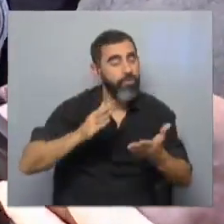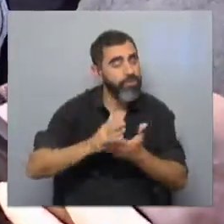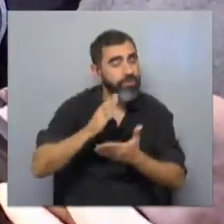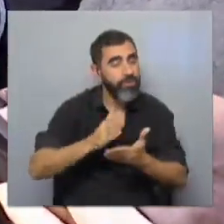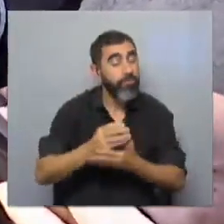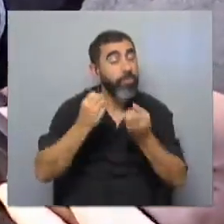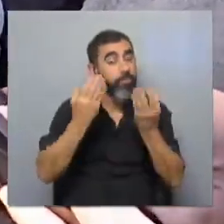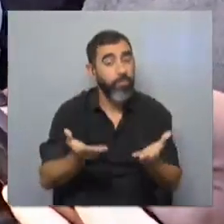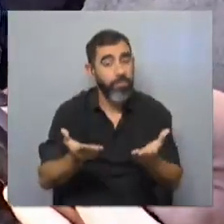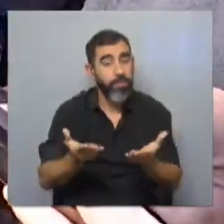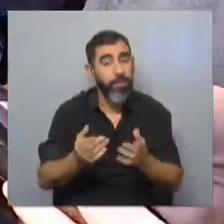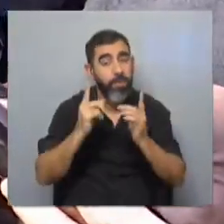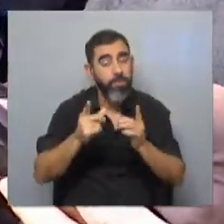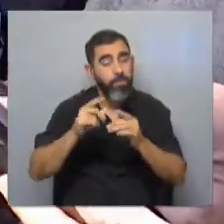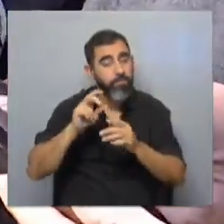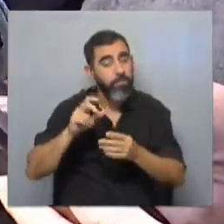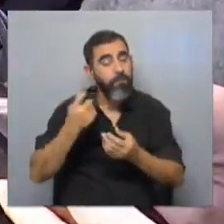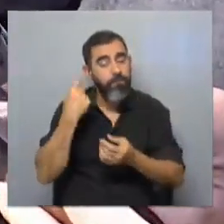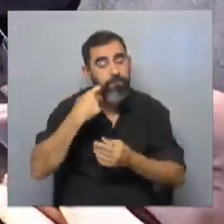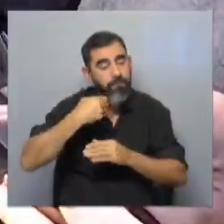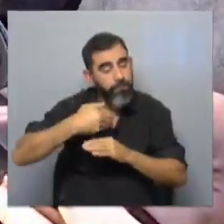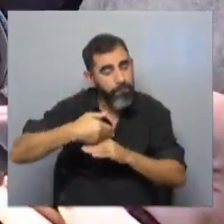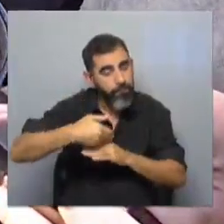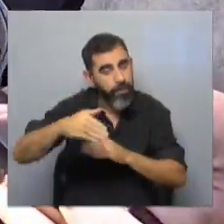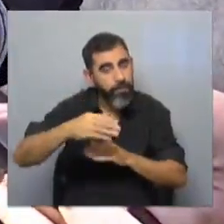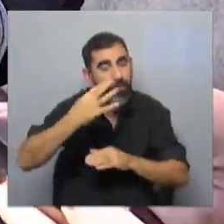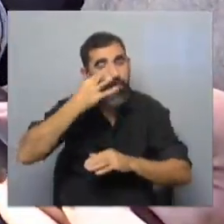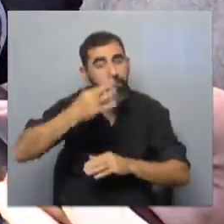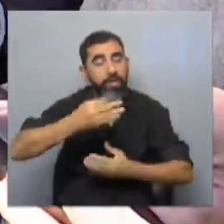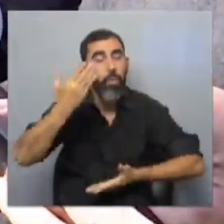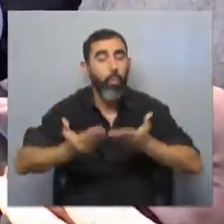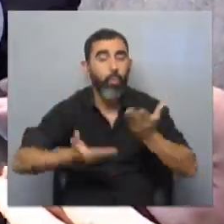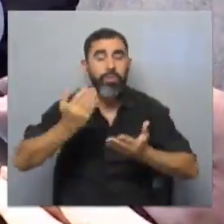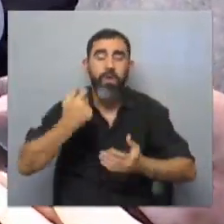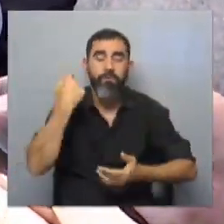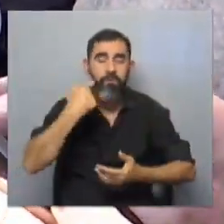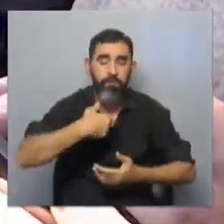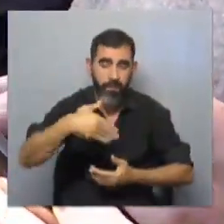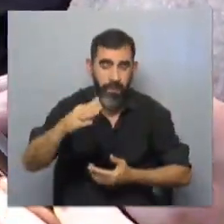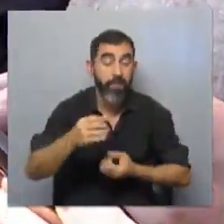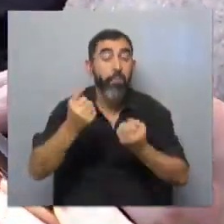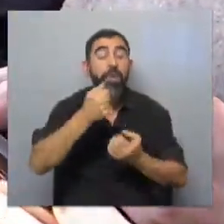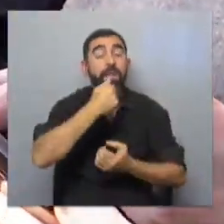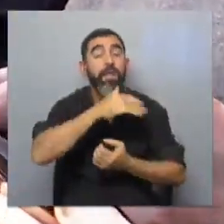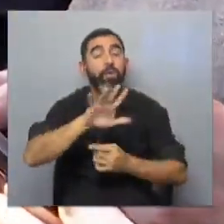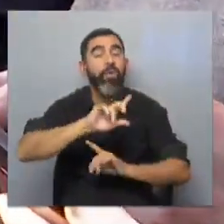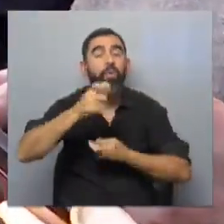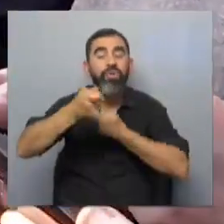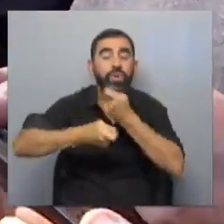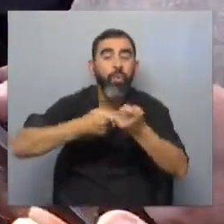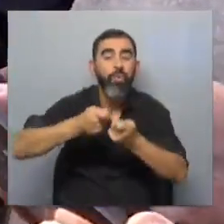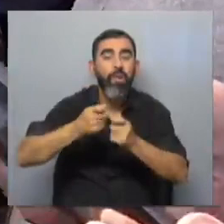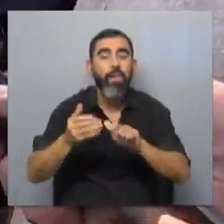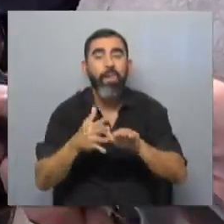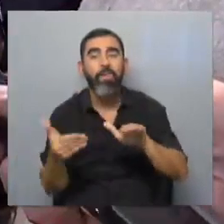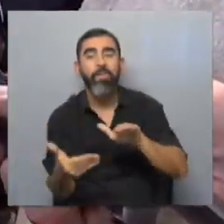que tenemos que caminar mucho por la verdad y la justicia, porque la historia no se construye barriendo abajo